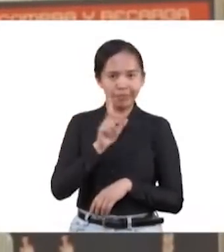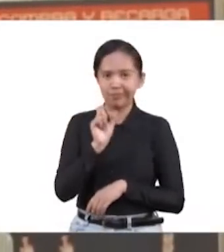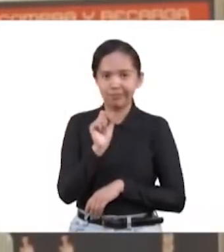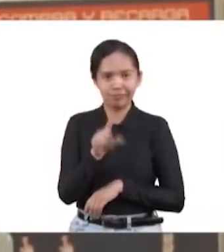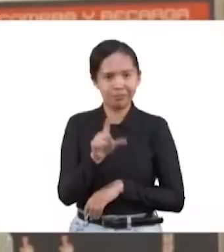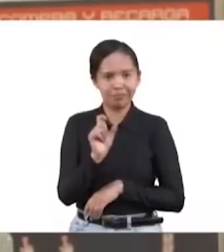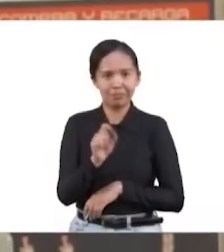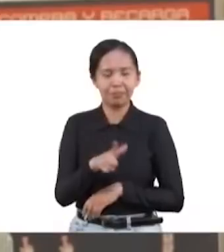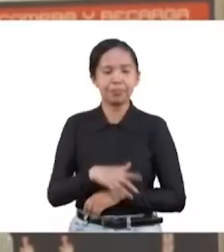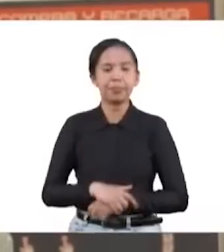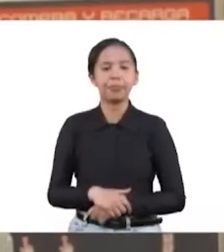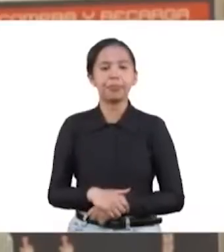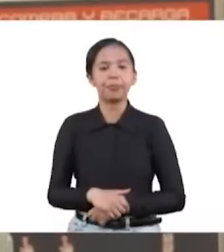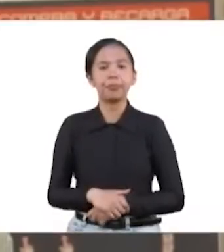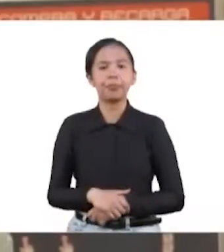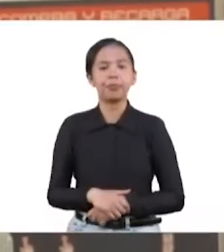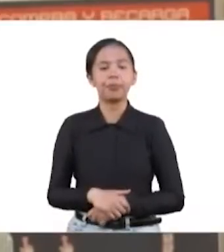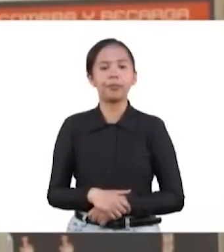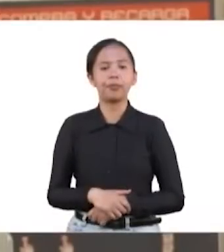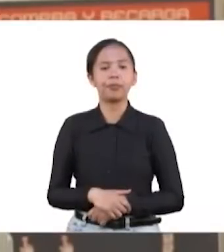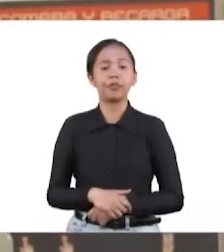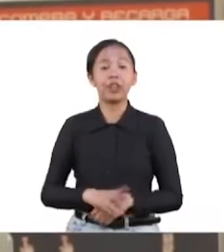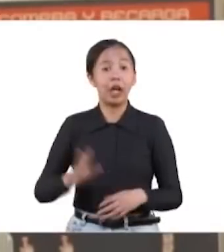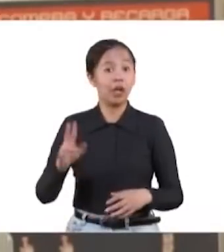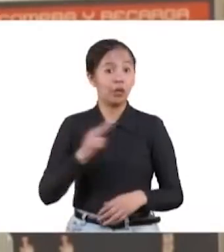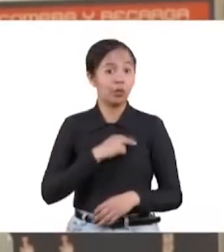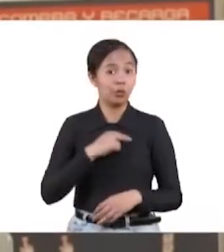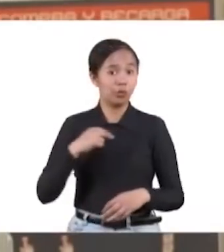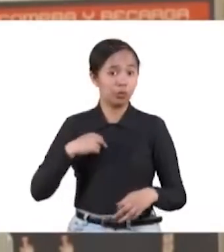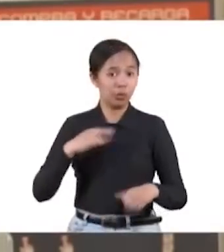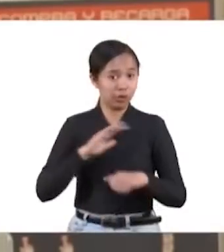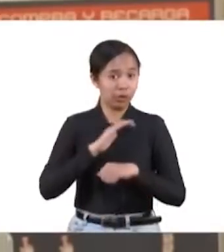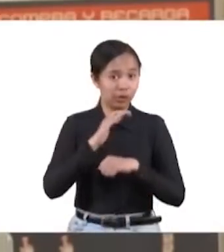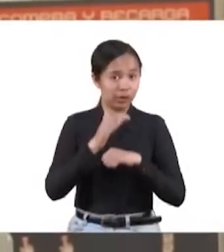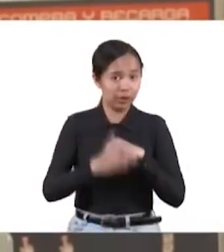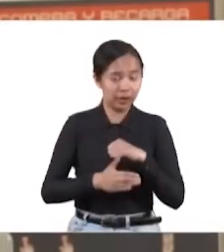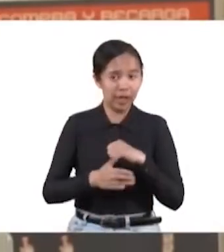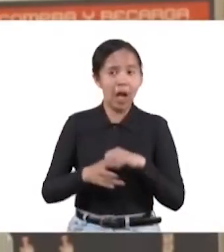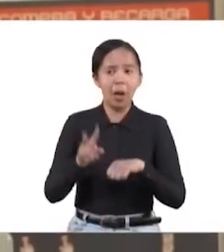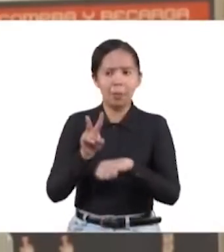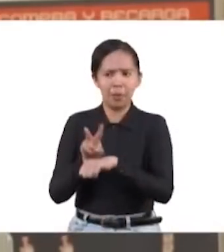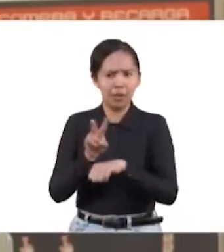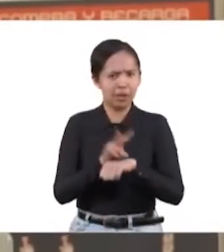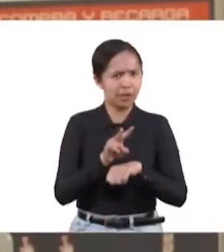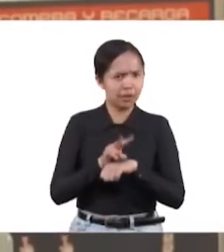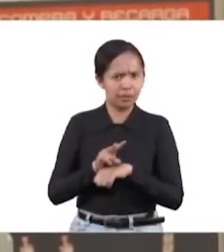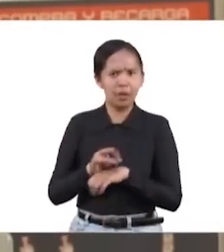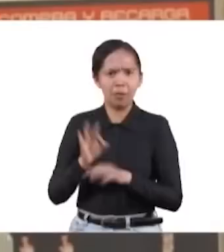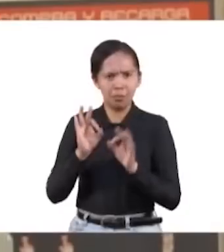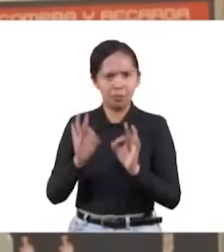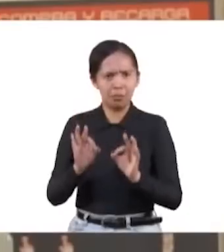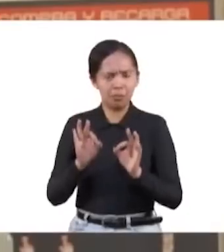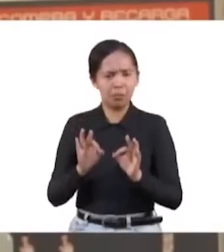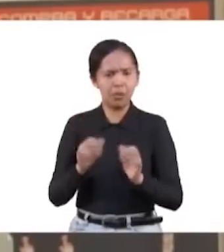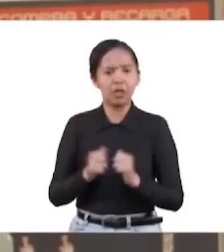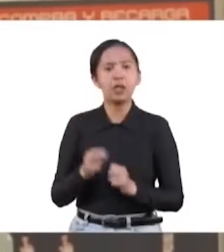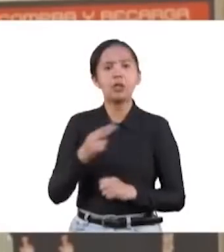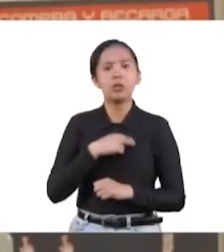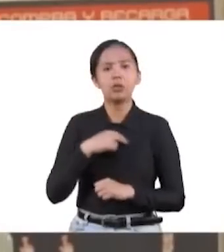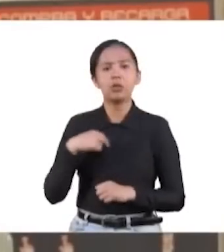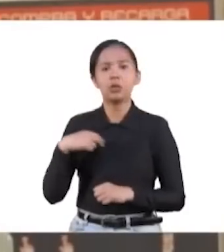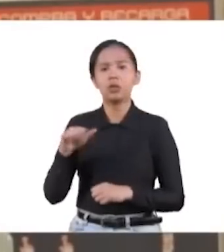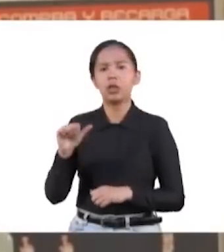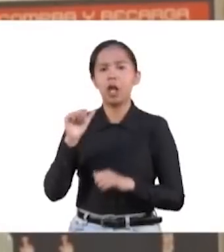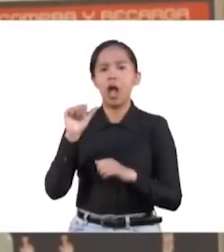trenes. Una vez concluidos debidamente los procesos de verificación, se realizará una auditoría independiente